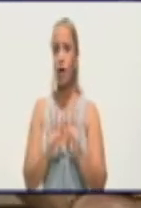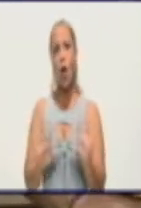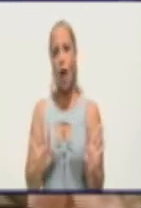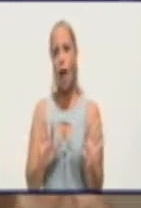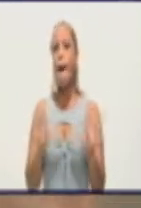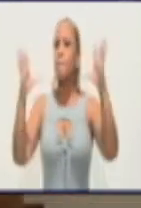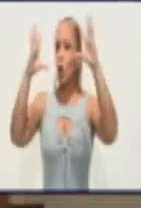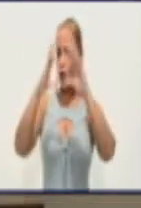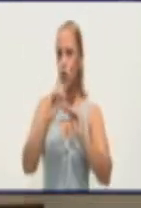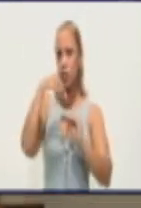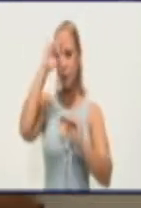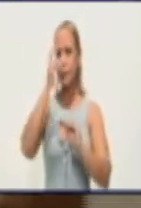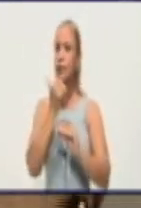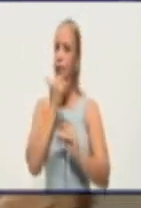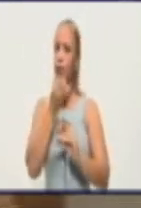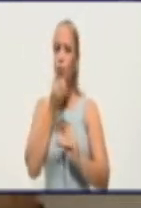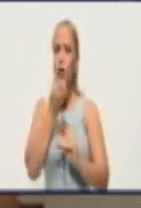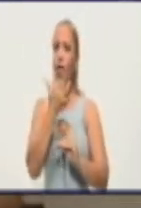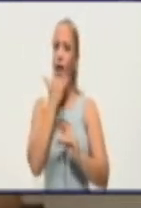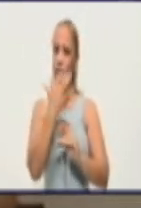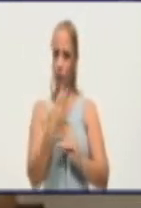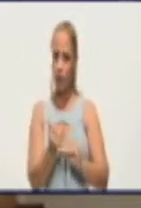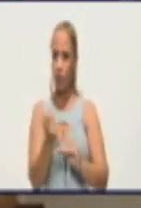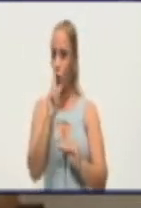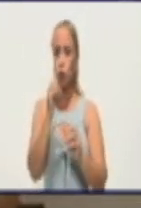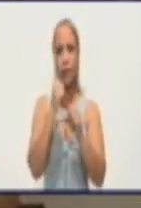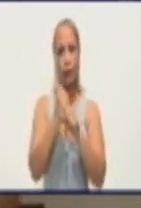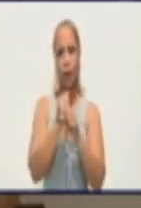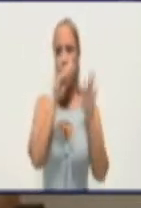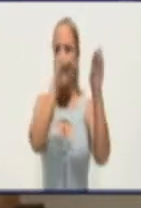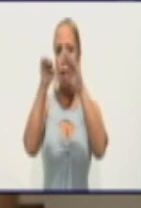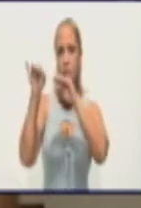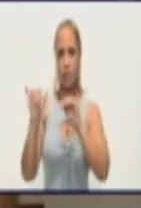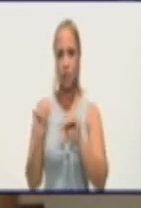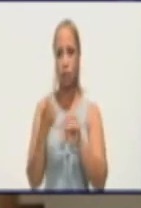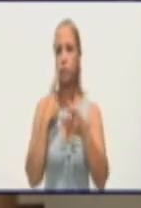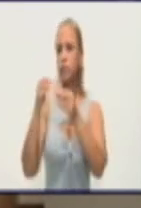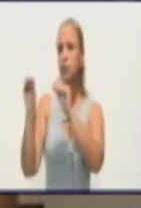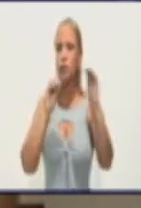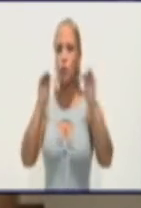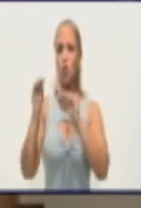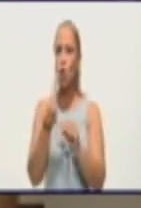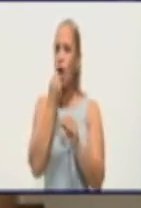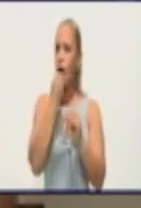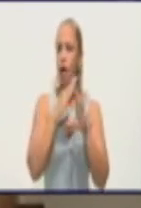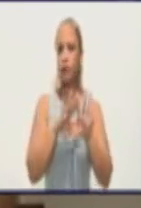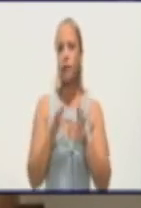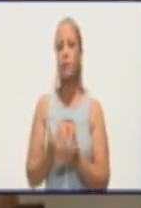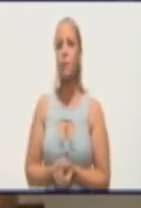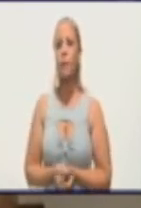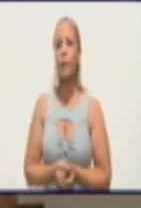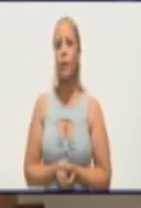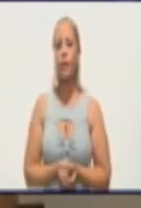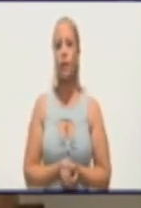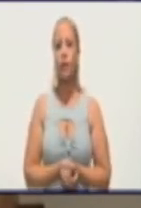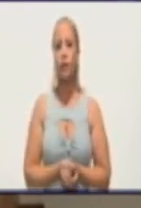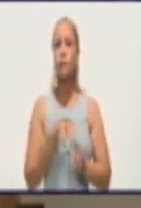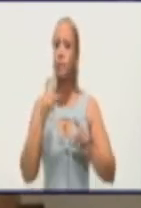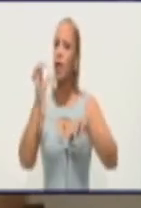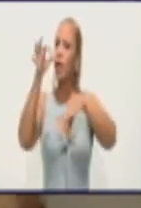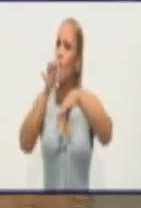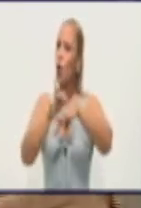se puede afectar cuando no está trabajando el almacén que la distribución de los de la canasta básica la línea del 56 60 río pato va a proteger